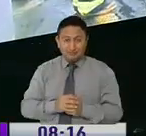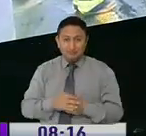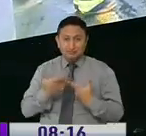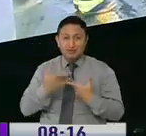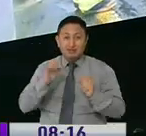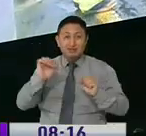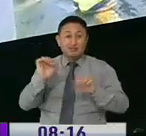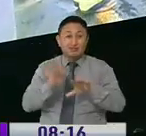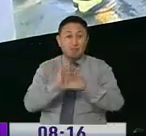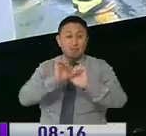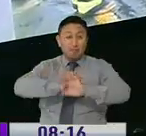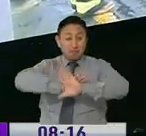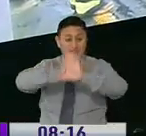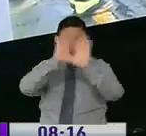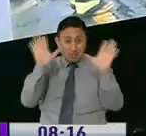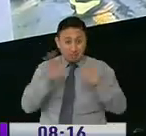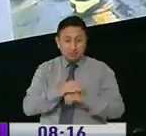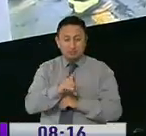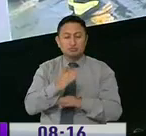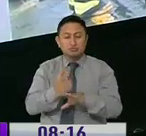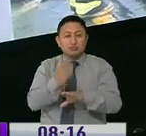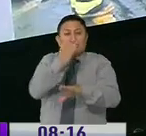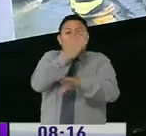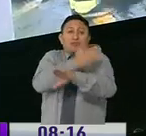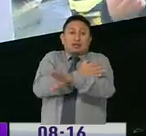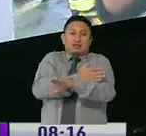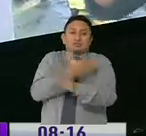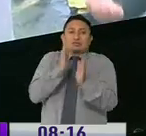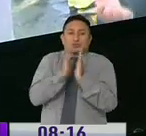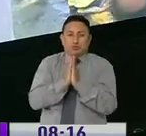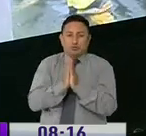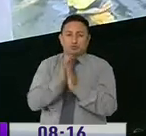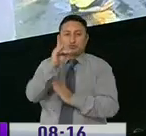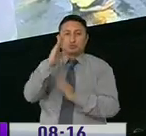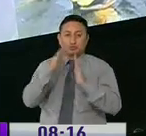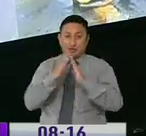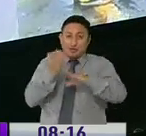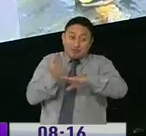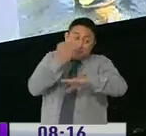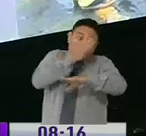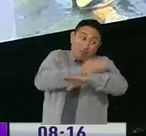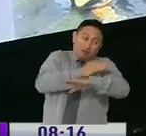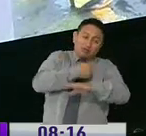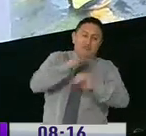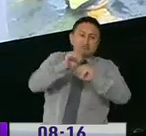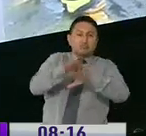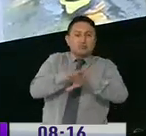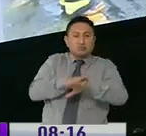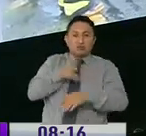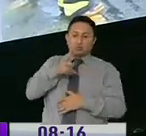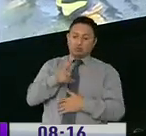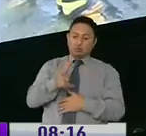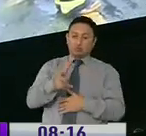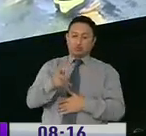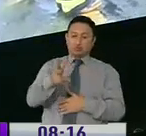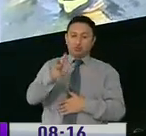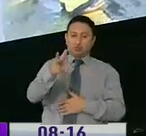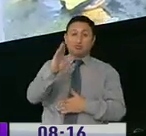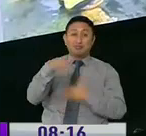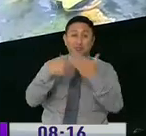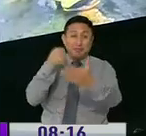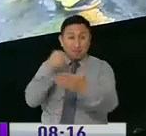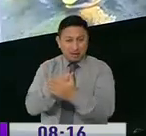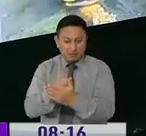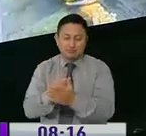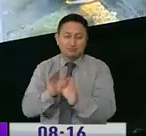muy tempranas horas, por favor, prevea y salga con mucho más tiempo desde sus hogares para que así no tengamos este tipo de accidentes